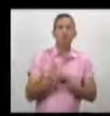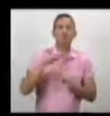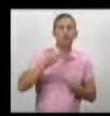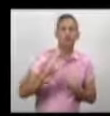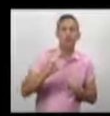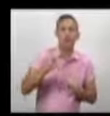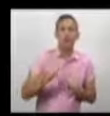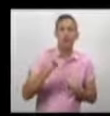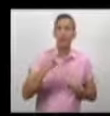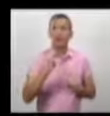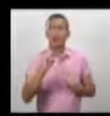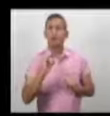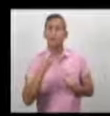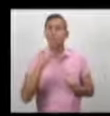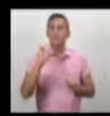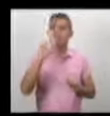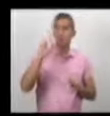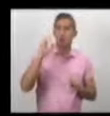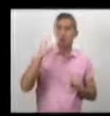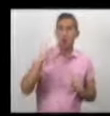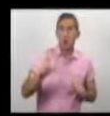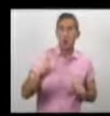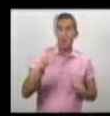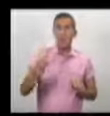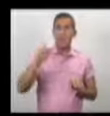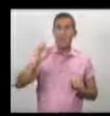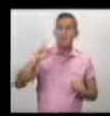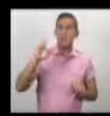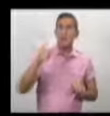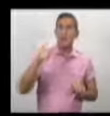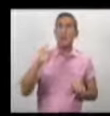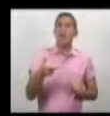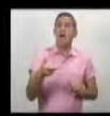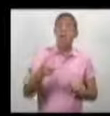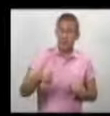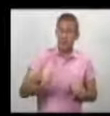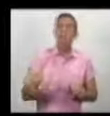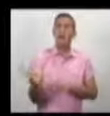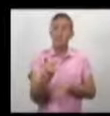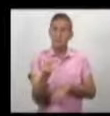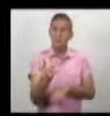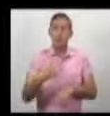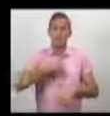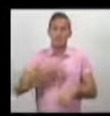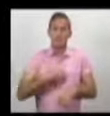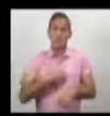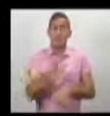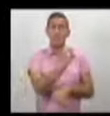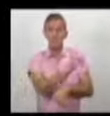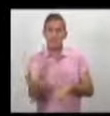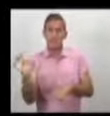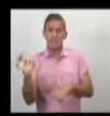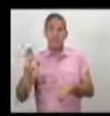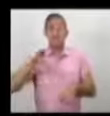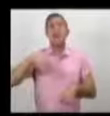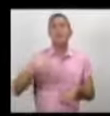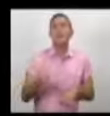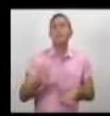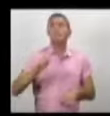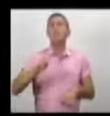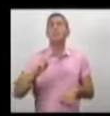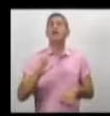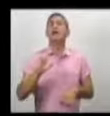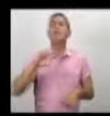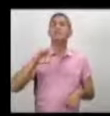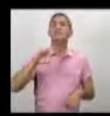observar en ese esquema. Que aunque las dos células tienen material nuclear, y este